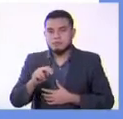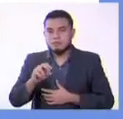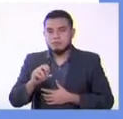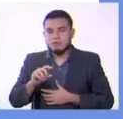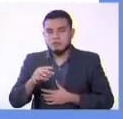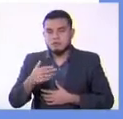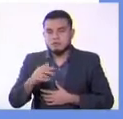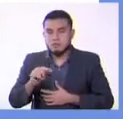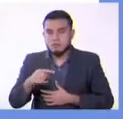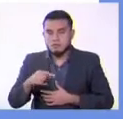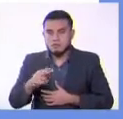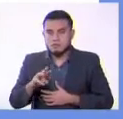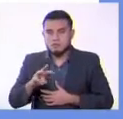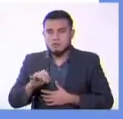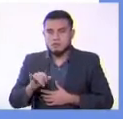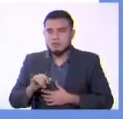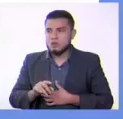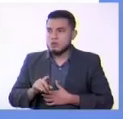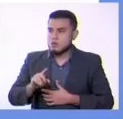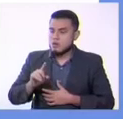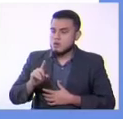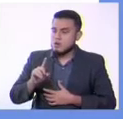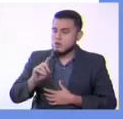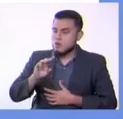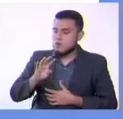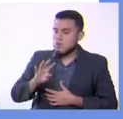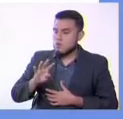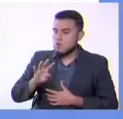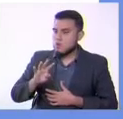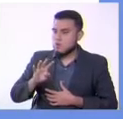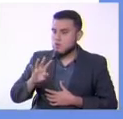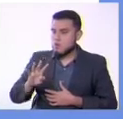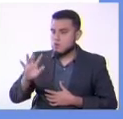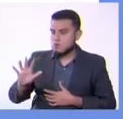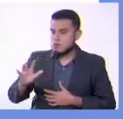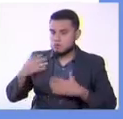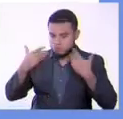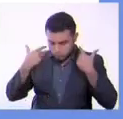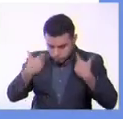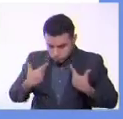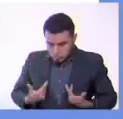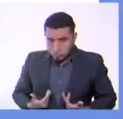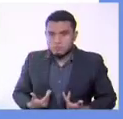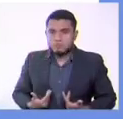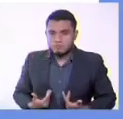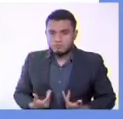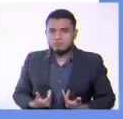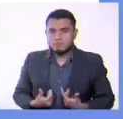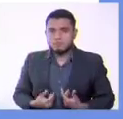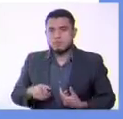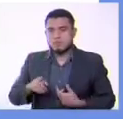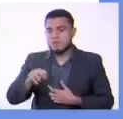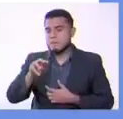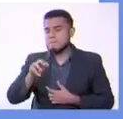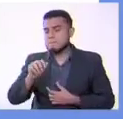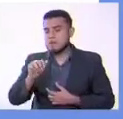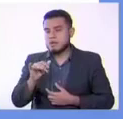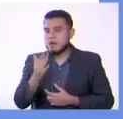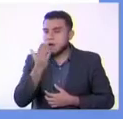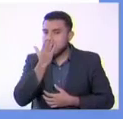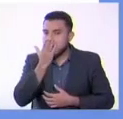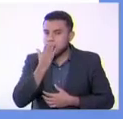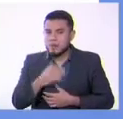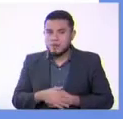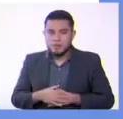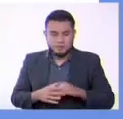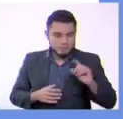Chankawil en el año 445, vestido con su indumentaria característica del área maya. Pero los